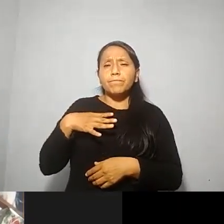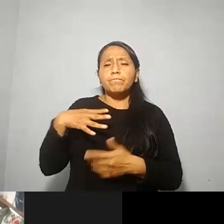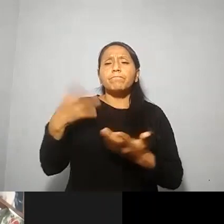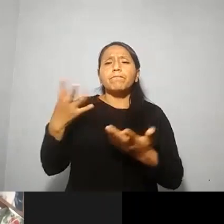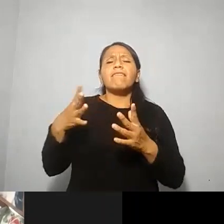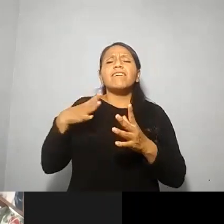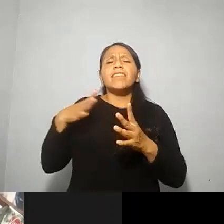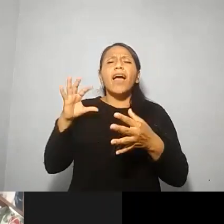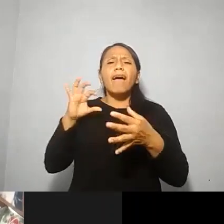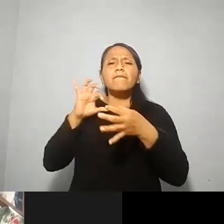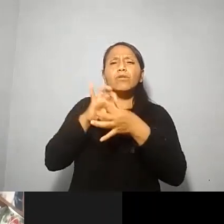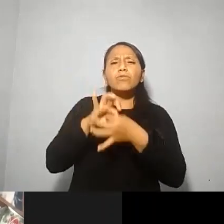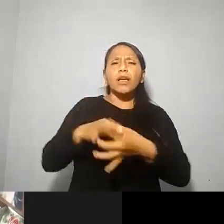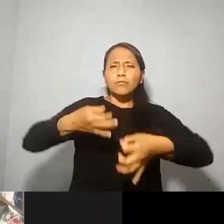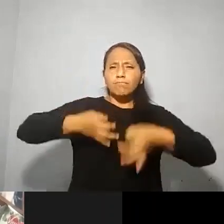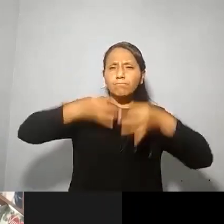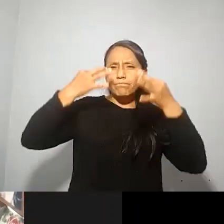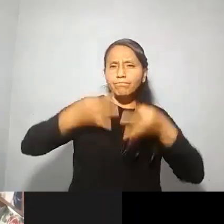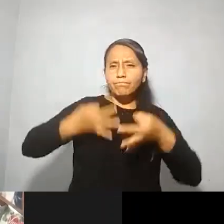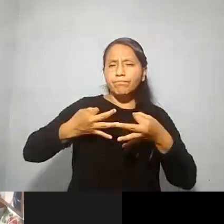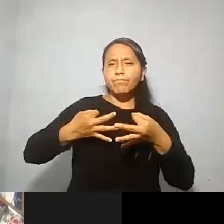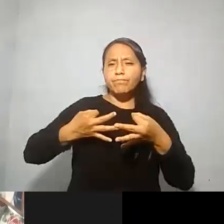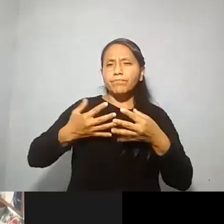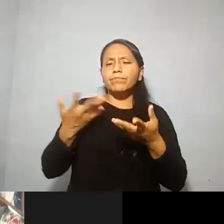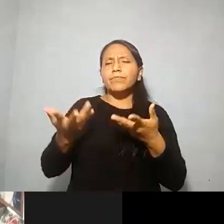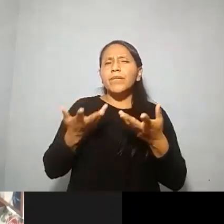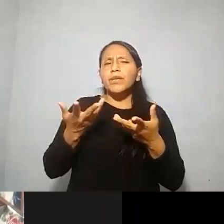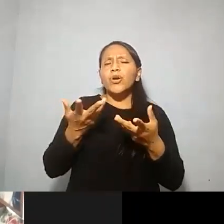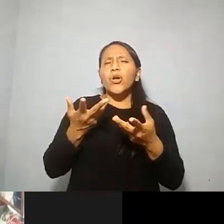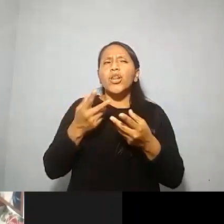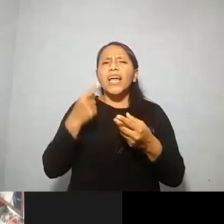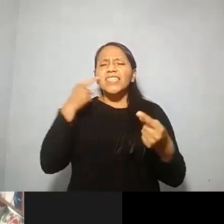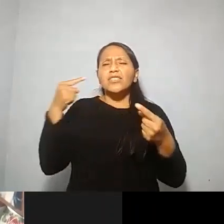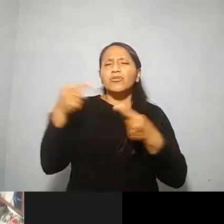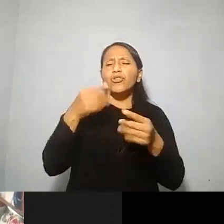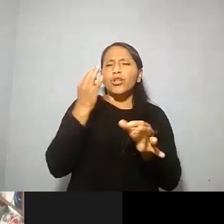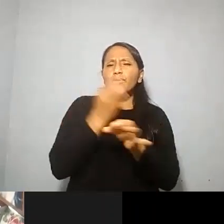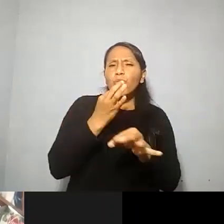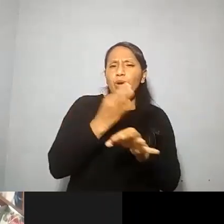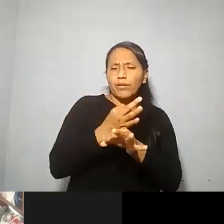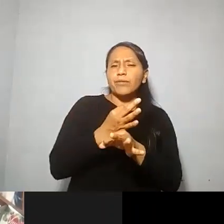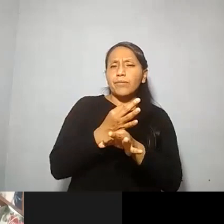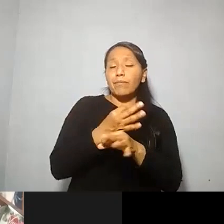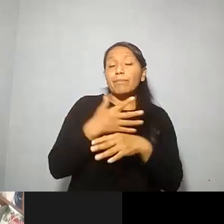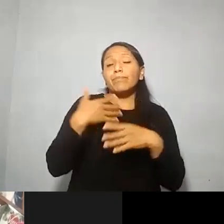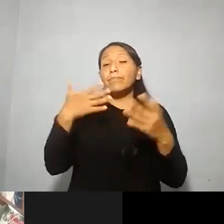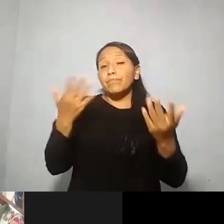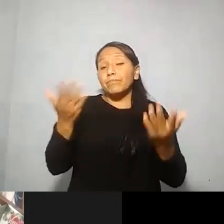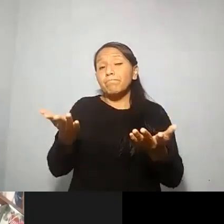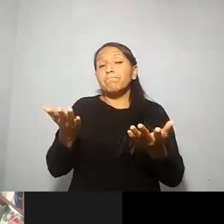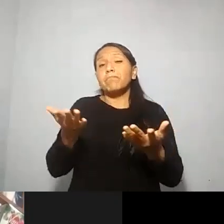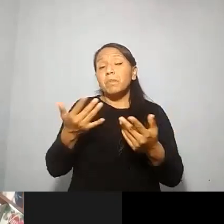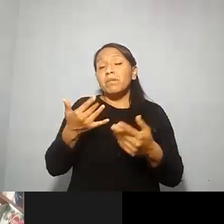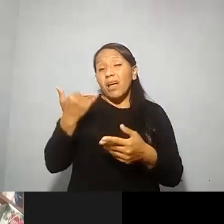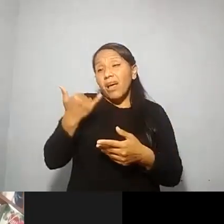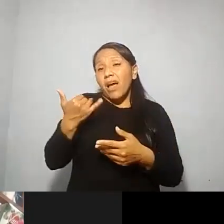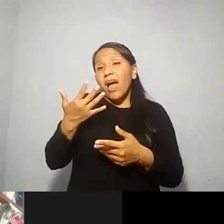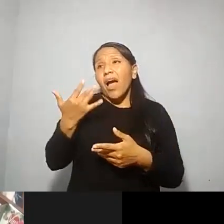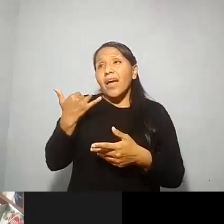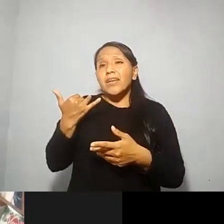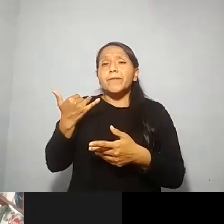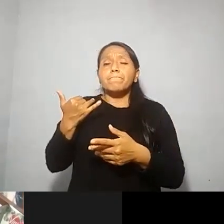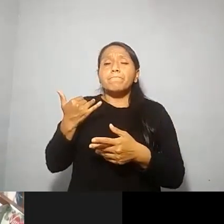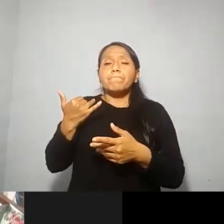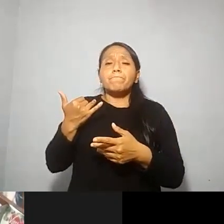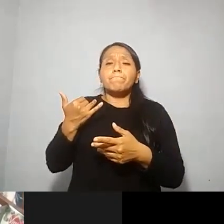vinculación adecuada con las instituciones educativas, porque si bien la hubo con instituciones